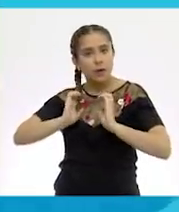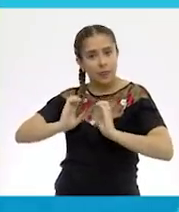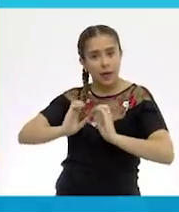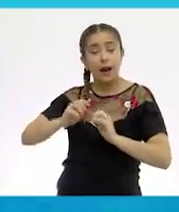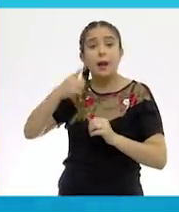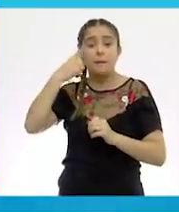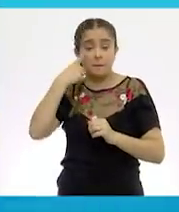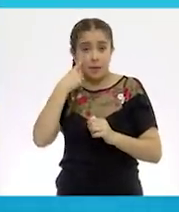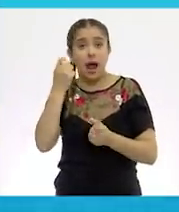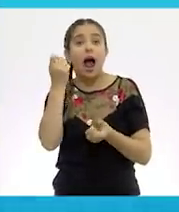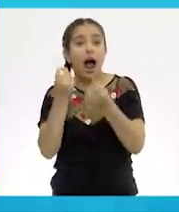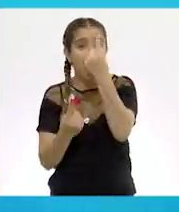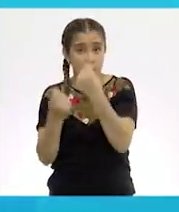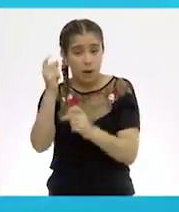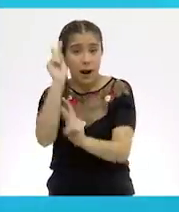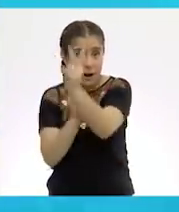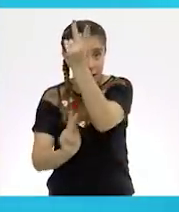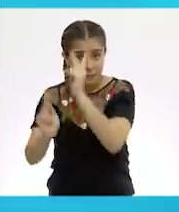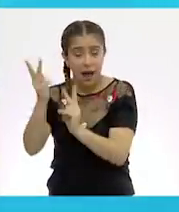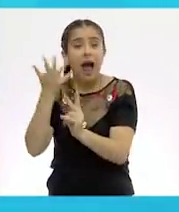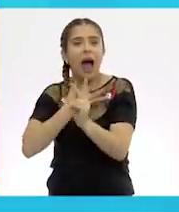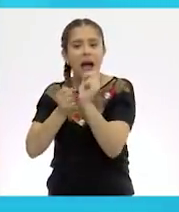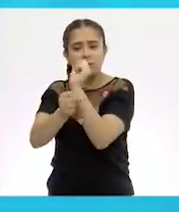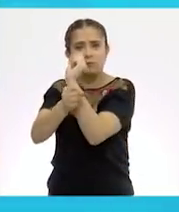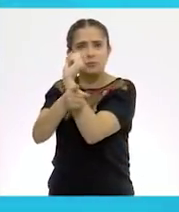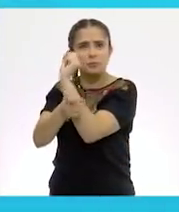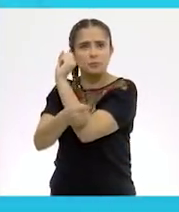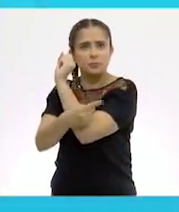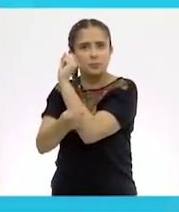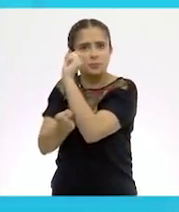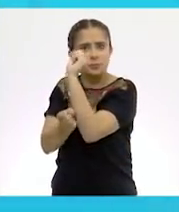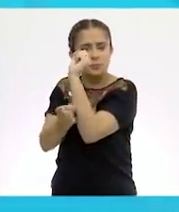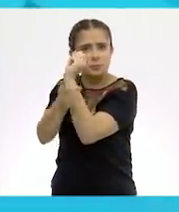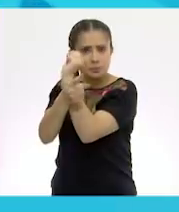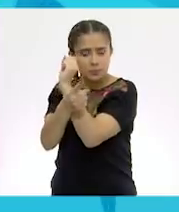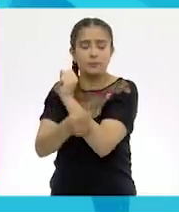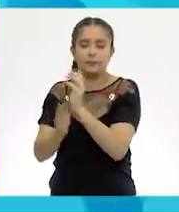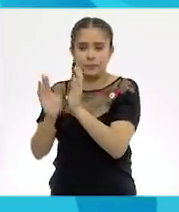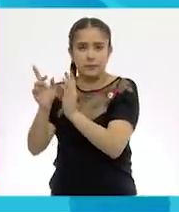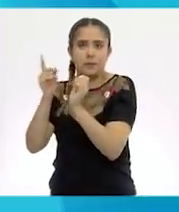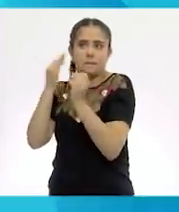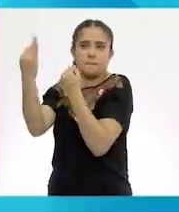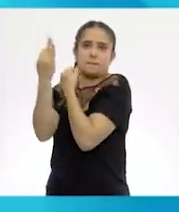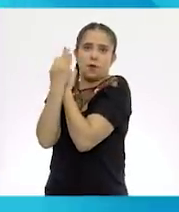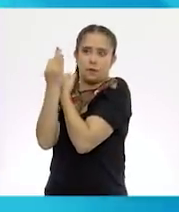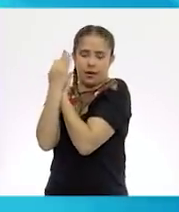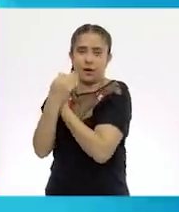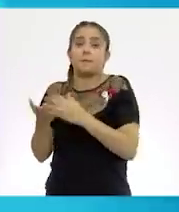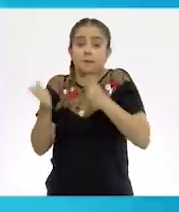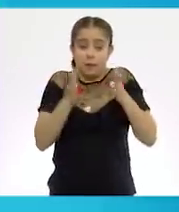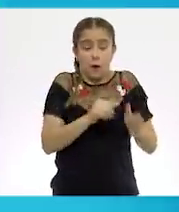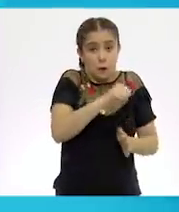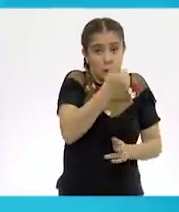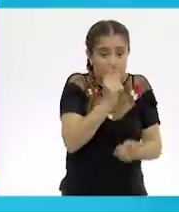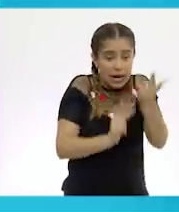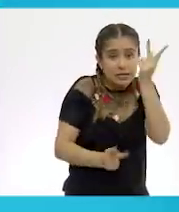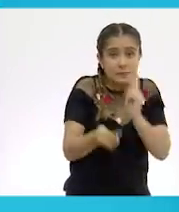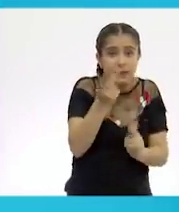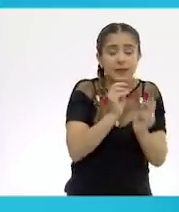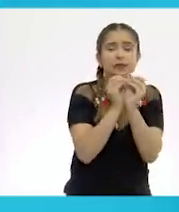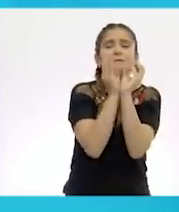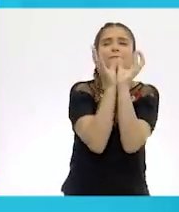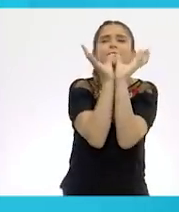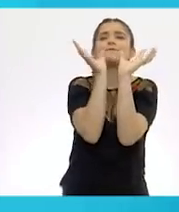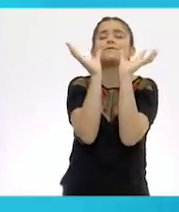espinas. Otras, como esta que tengo aquí, lo que hacen es que cuando sienten que algo las toca, se protegen y